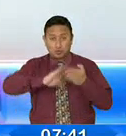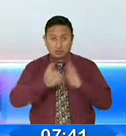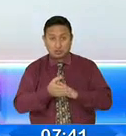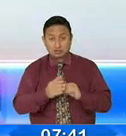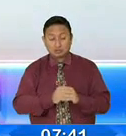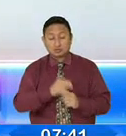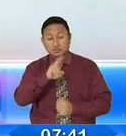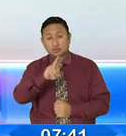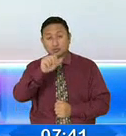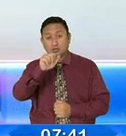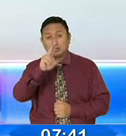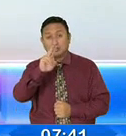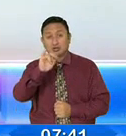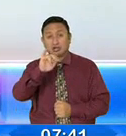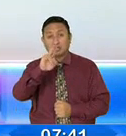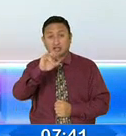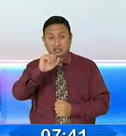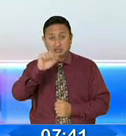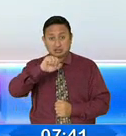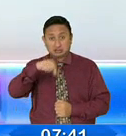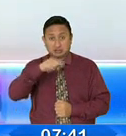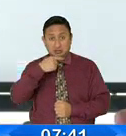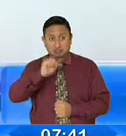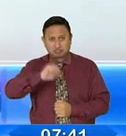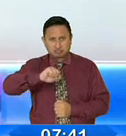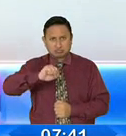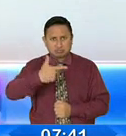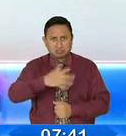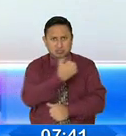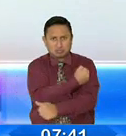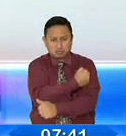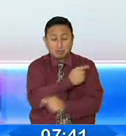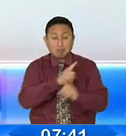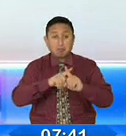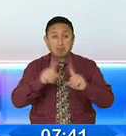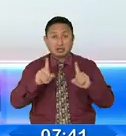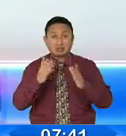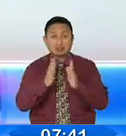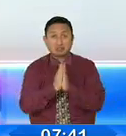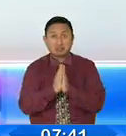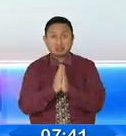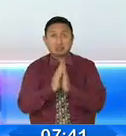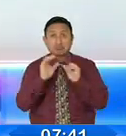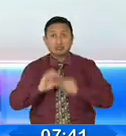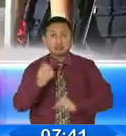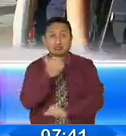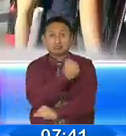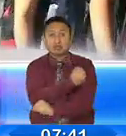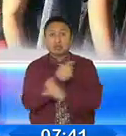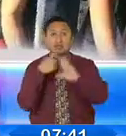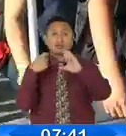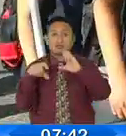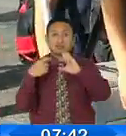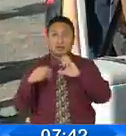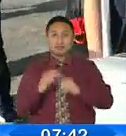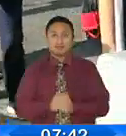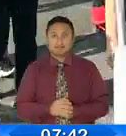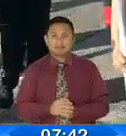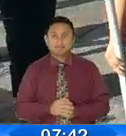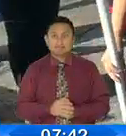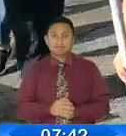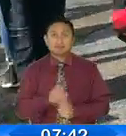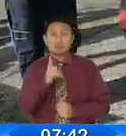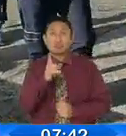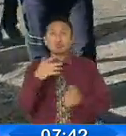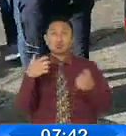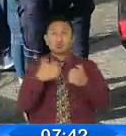quieren vacunarse los que quieren vacunarse, y están pidiendo lo que es la vacuna Pfizer. Hasta el momento, una sola brigada